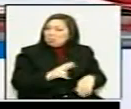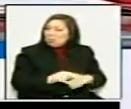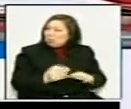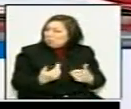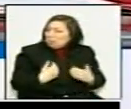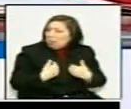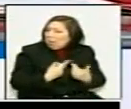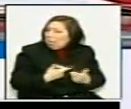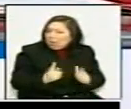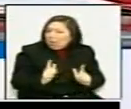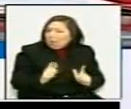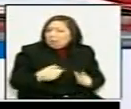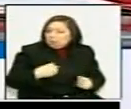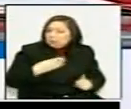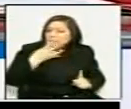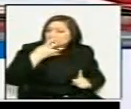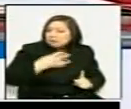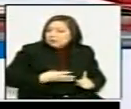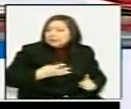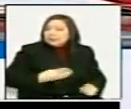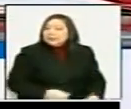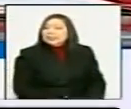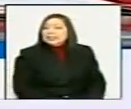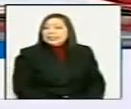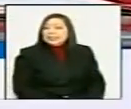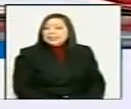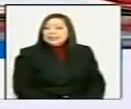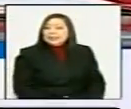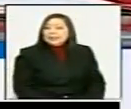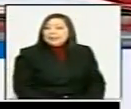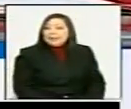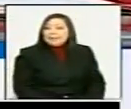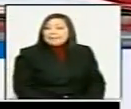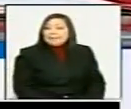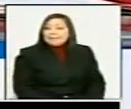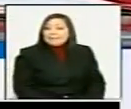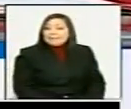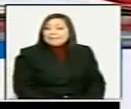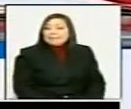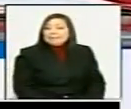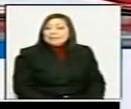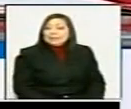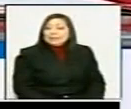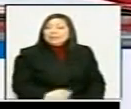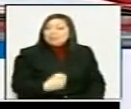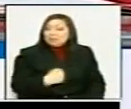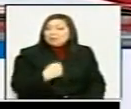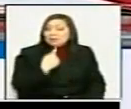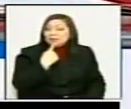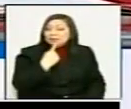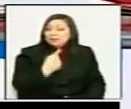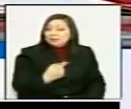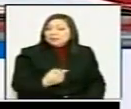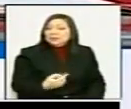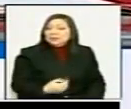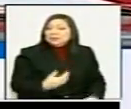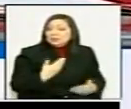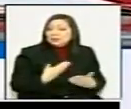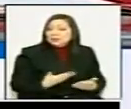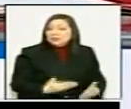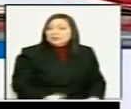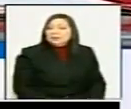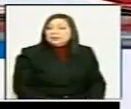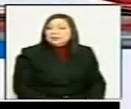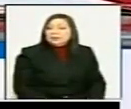disposición de usted. También te tengo que reconocer y agradecer que la